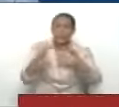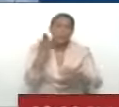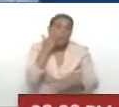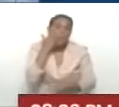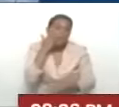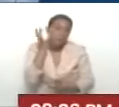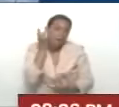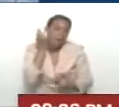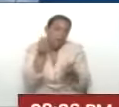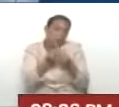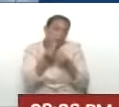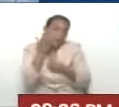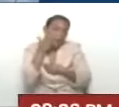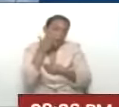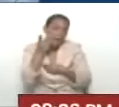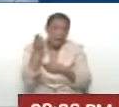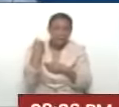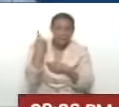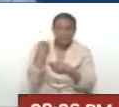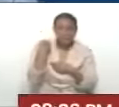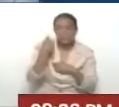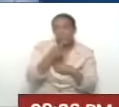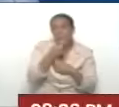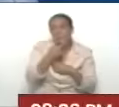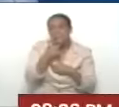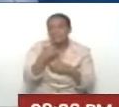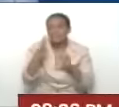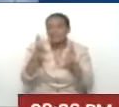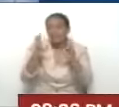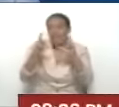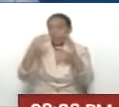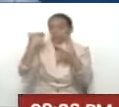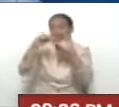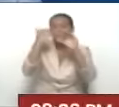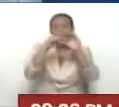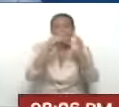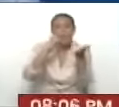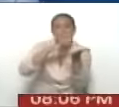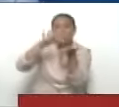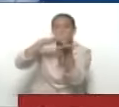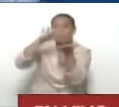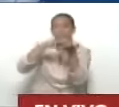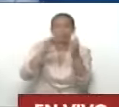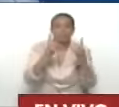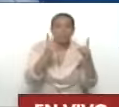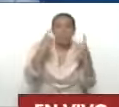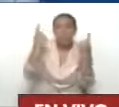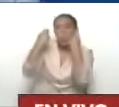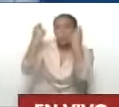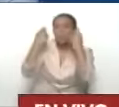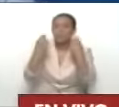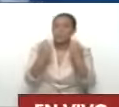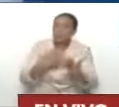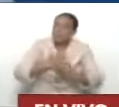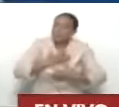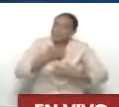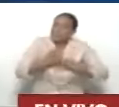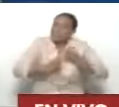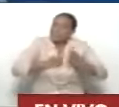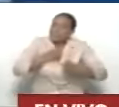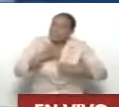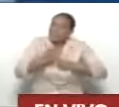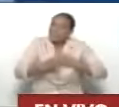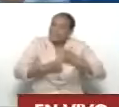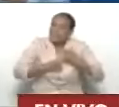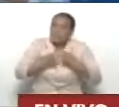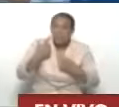bonita, muy bella. Yo me emocioné mucho cuando la vi. Porque recuerda, era el